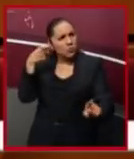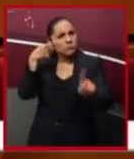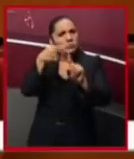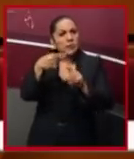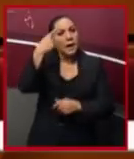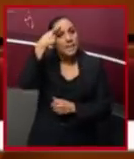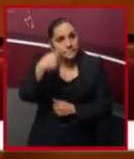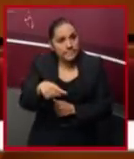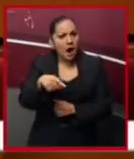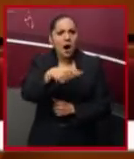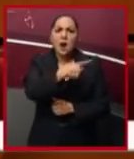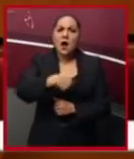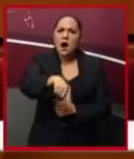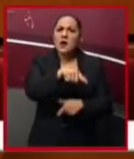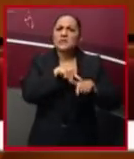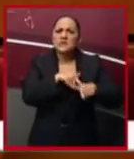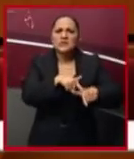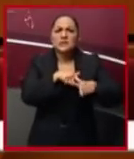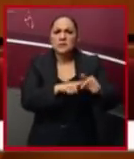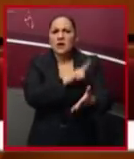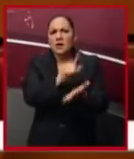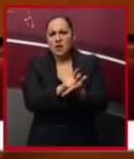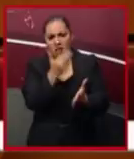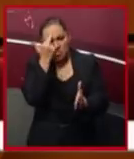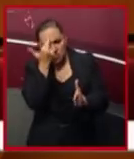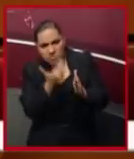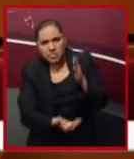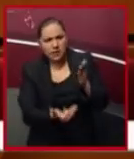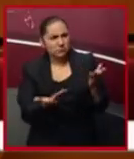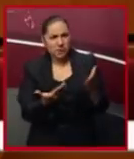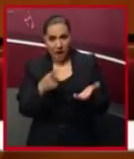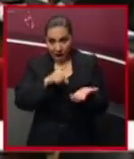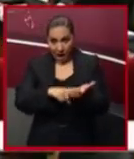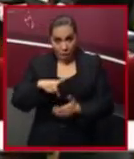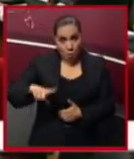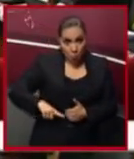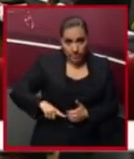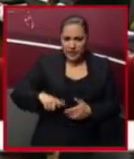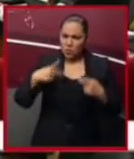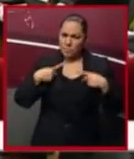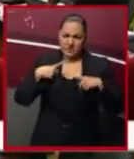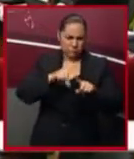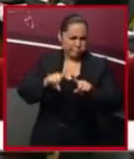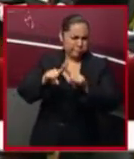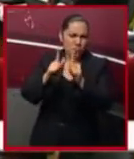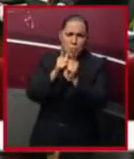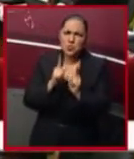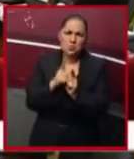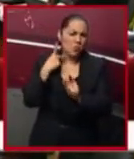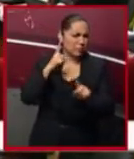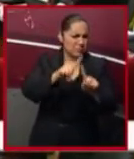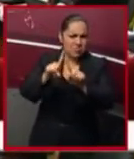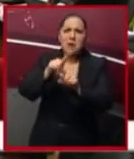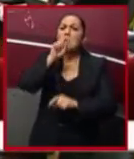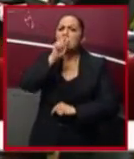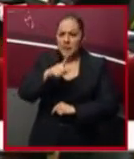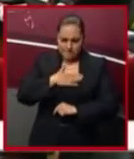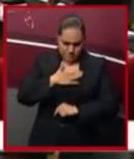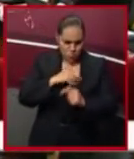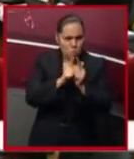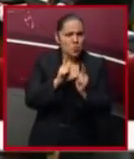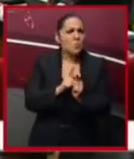han abusado funcionarios públicos de todos los partidos políticos, incluyendo el mío, incluyendo el